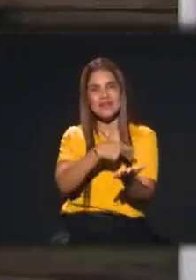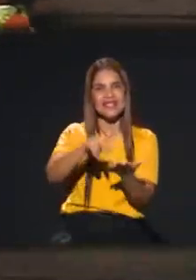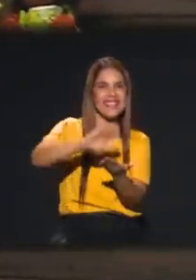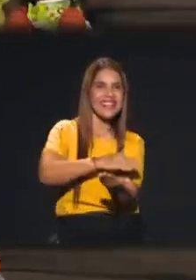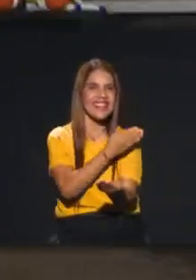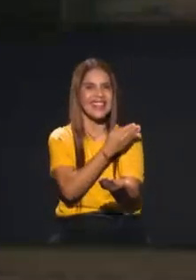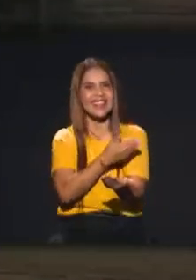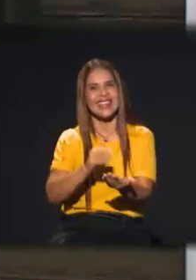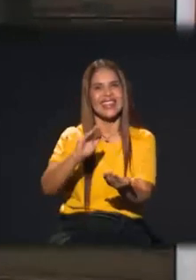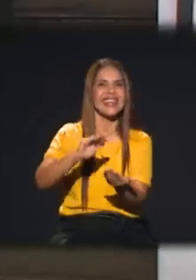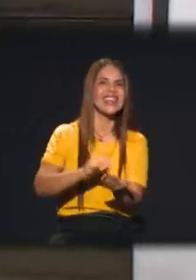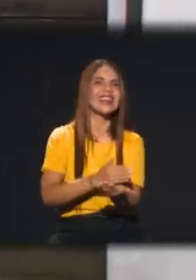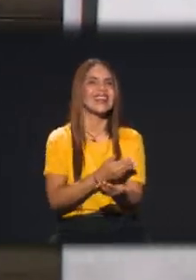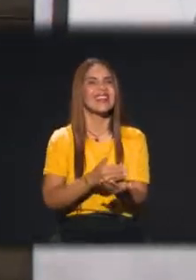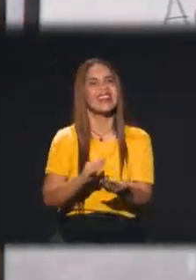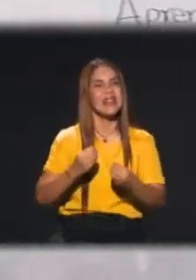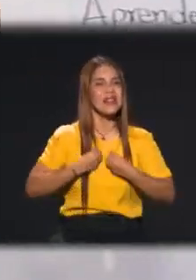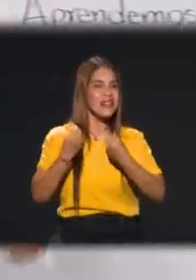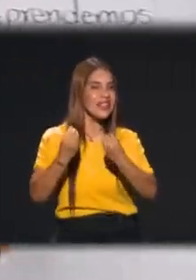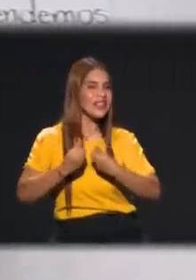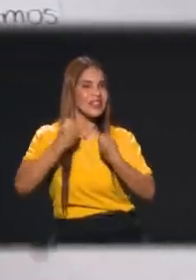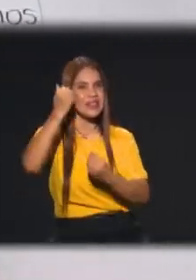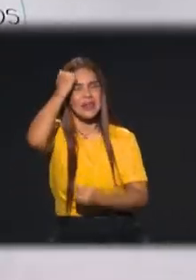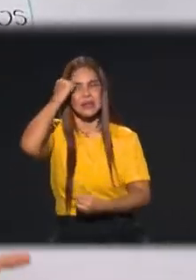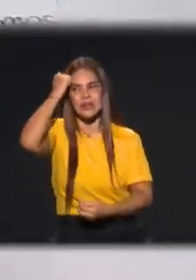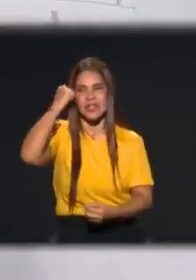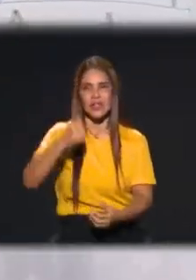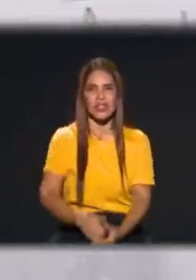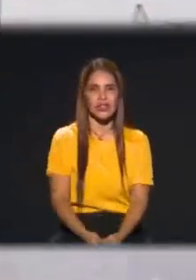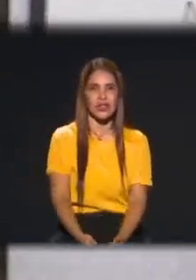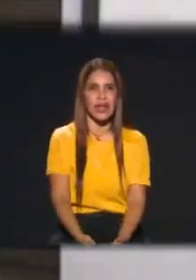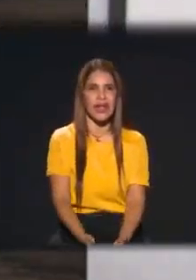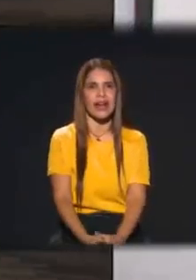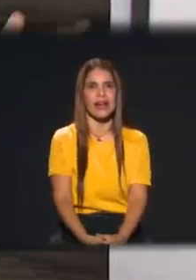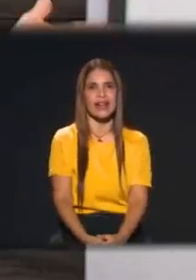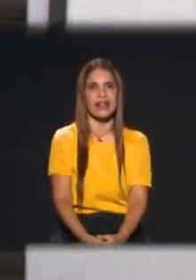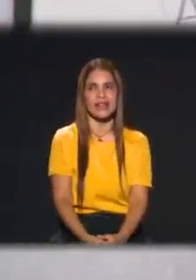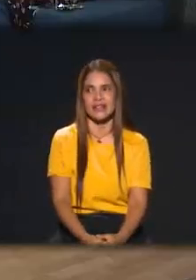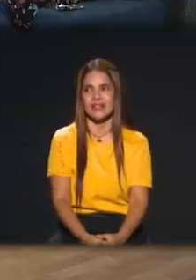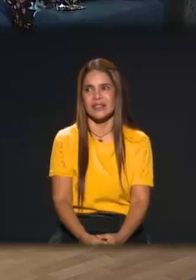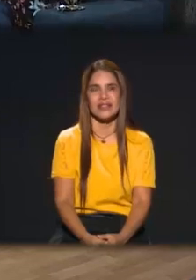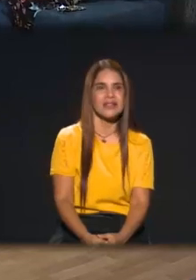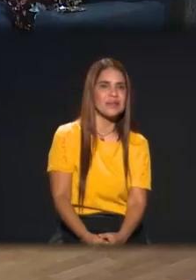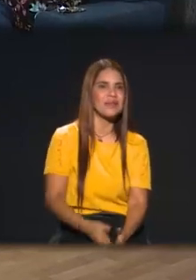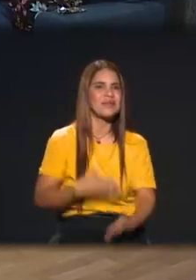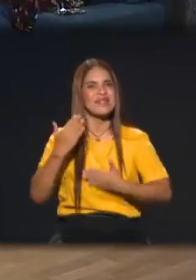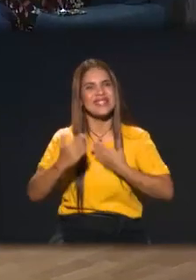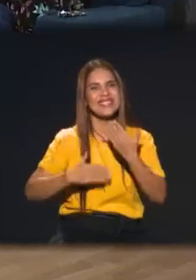los alumnos. Que vivan los profes que nos muestran cómo es el camino. Por ejemplo, Doña Socorro.